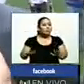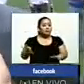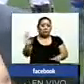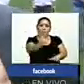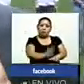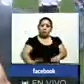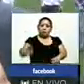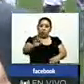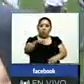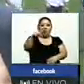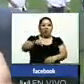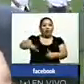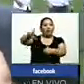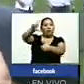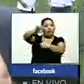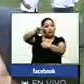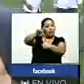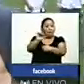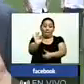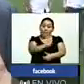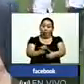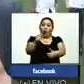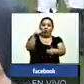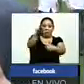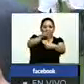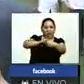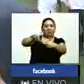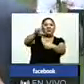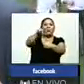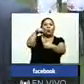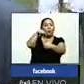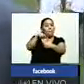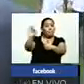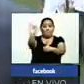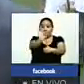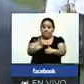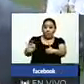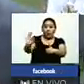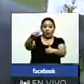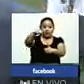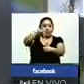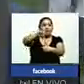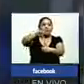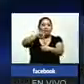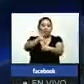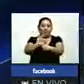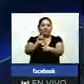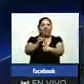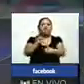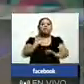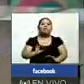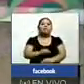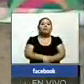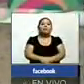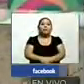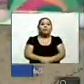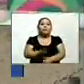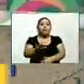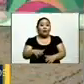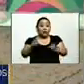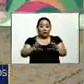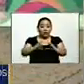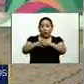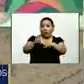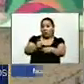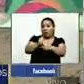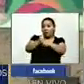las mejores de Latinoamérica, si no la mejor de Latinoamérica, ciertamente es la mejor de la región centroamericana. La delegación